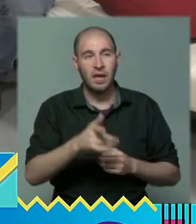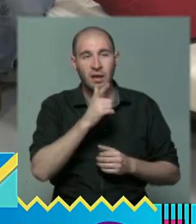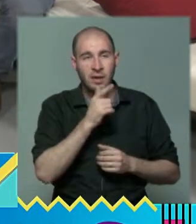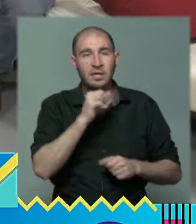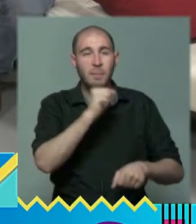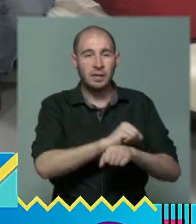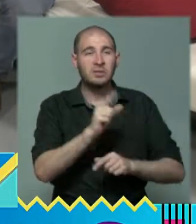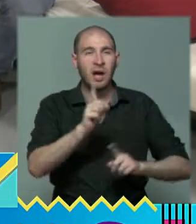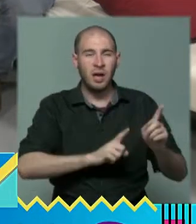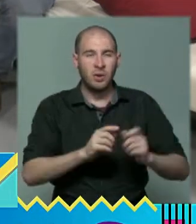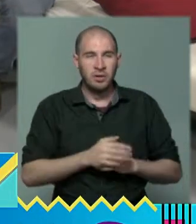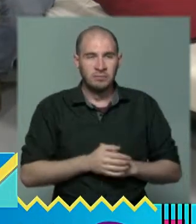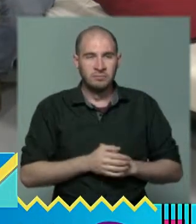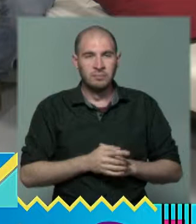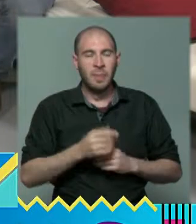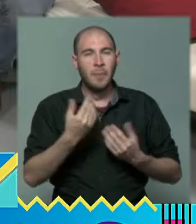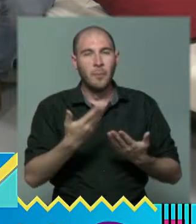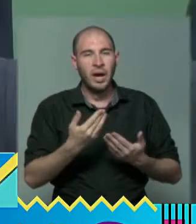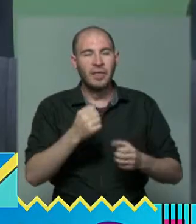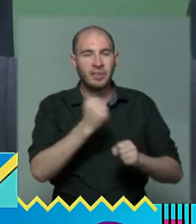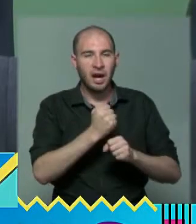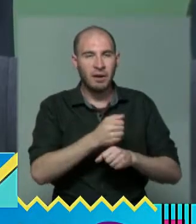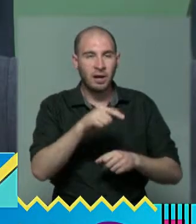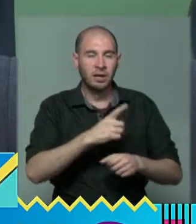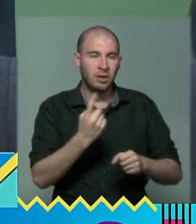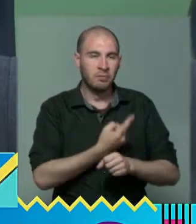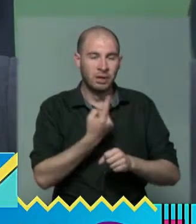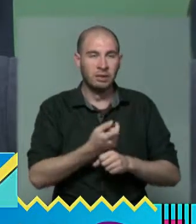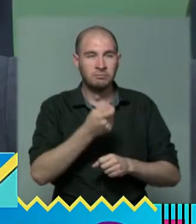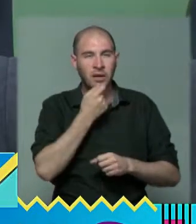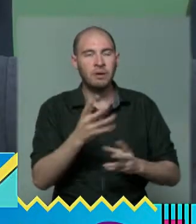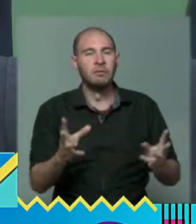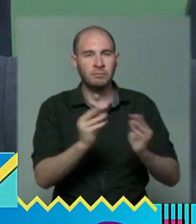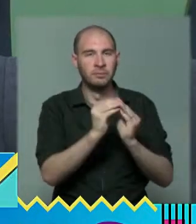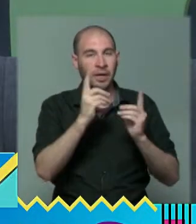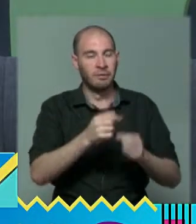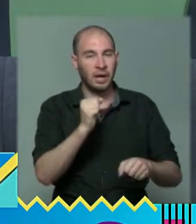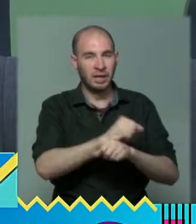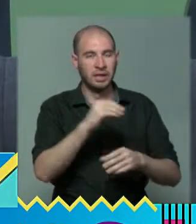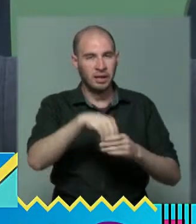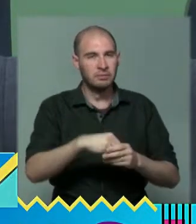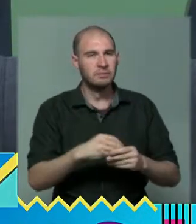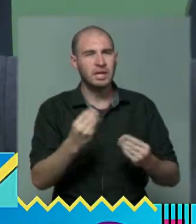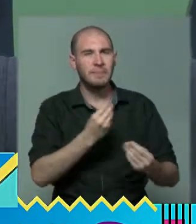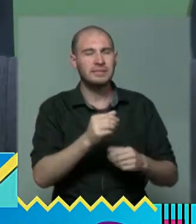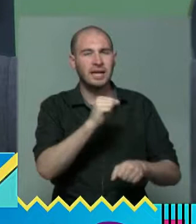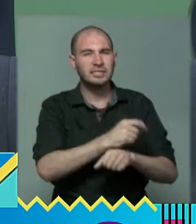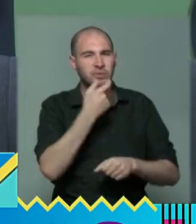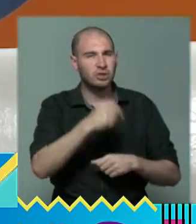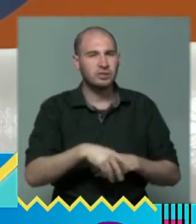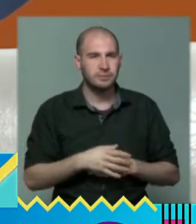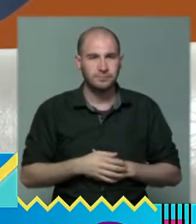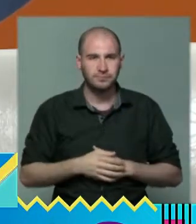presos que deberían de poder estar realizando algunos trabajos que no lo pueden hacer, el caso de hacinamiento también en las cárceles. ¿Cuál es la situación de las cárceles de Mendoza hoy